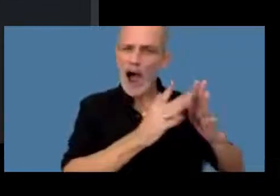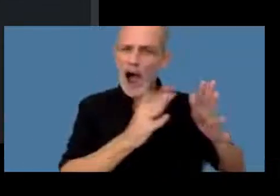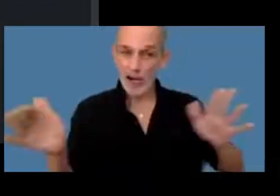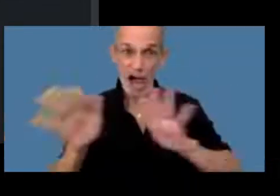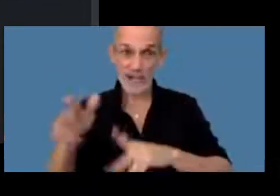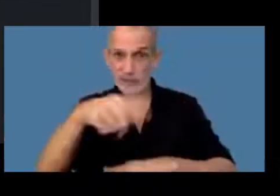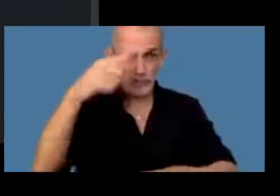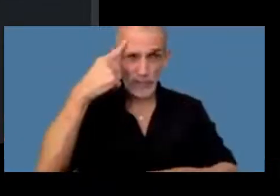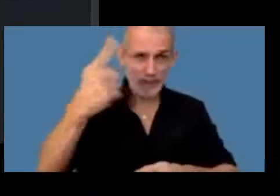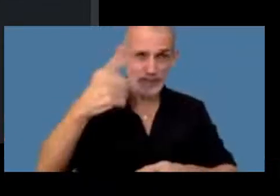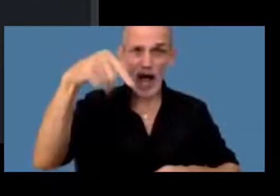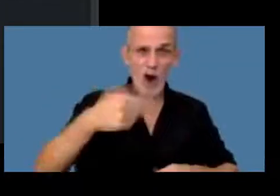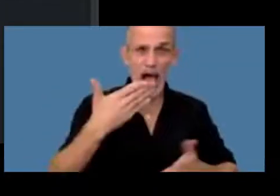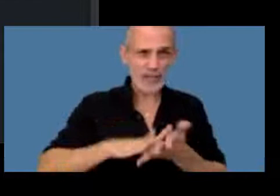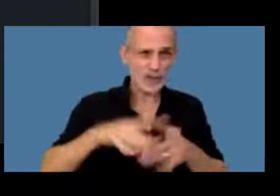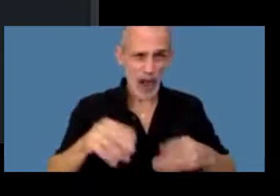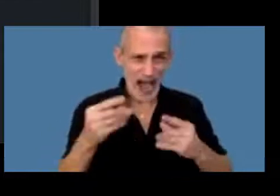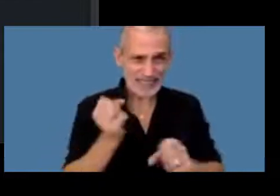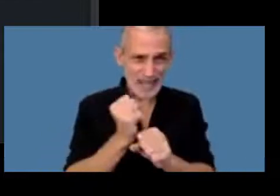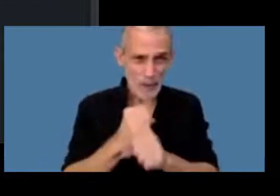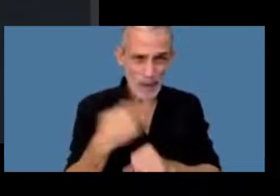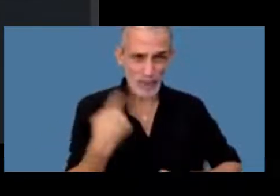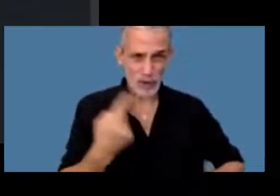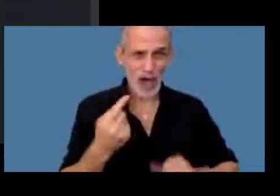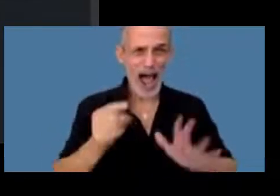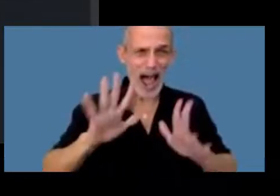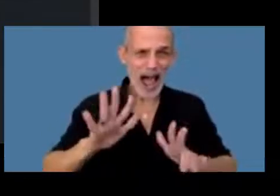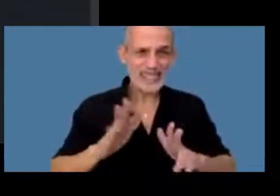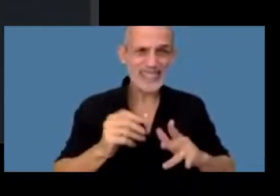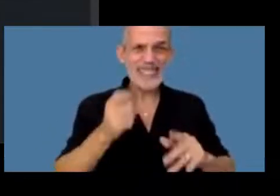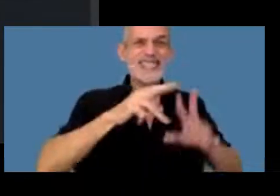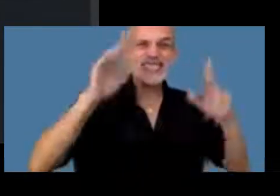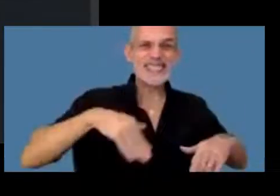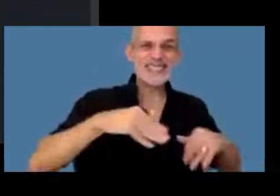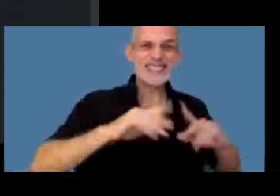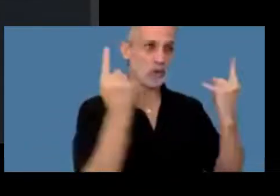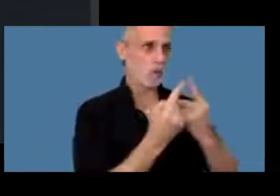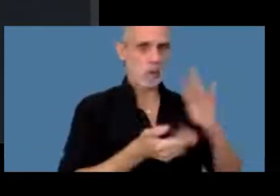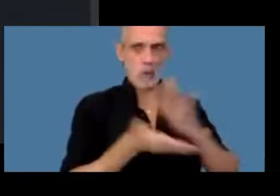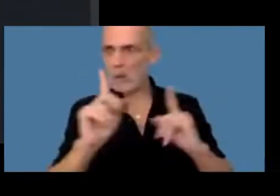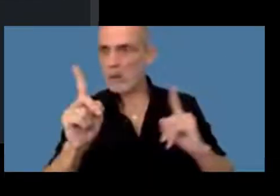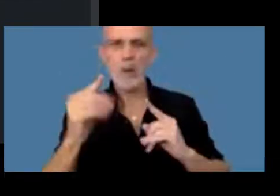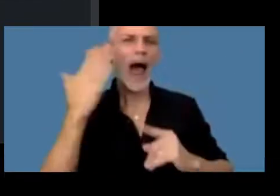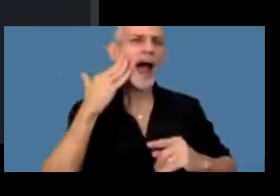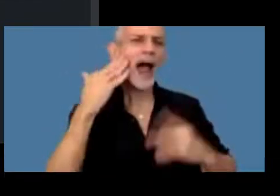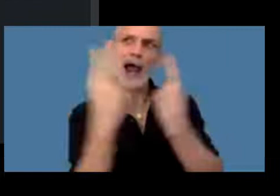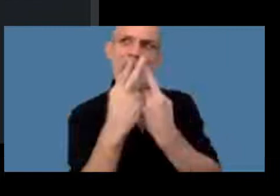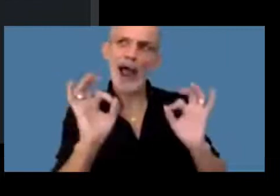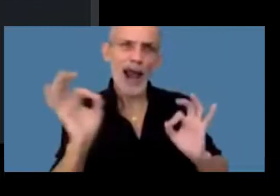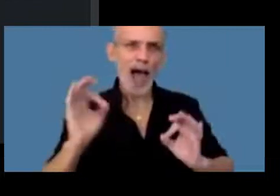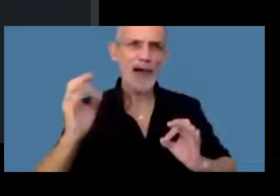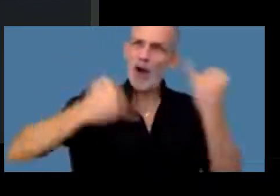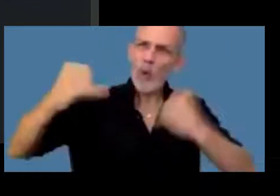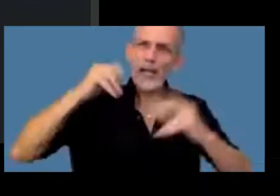pensaban hoy que hoy íbamos a estar trabajando completamente sin salir de nuestro estudio? Sin ver la cara al cliente, sin escuchar sus problemas, ¿no? Y